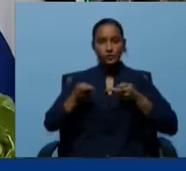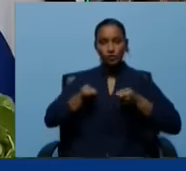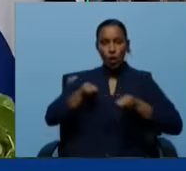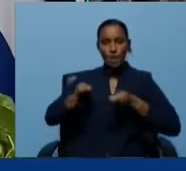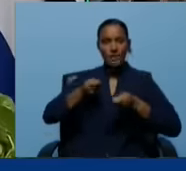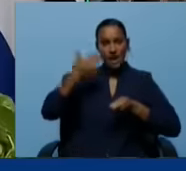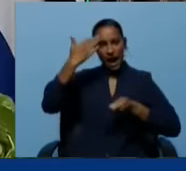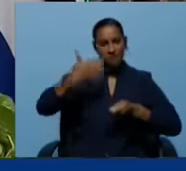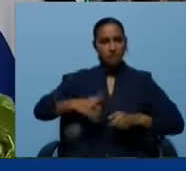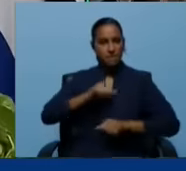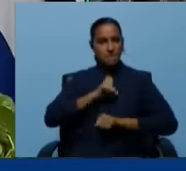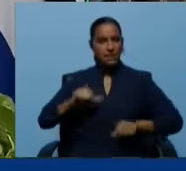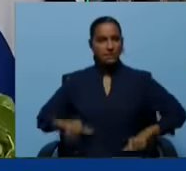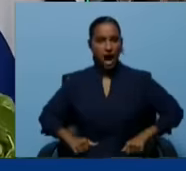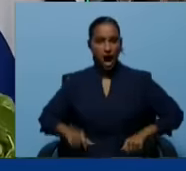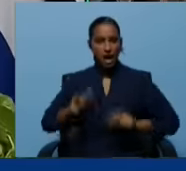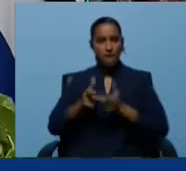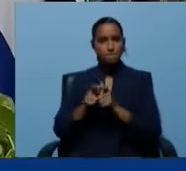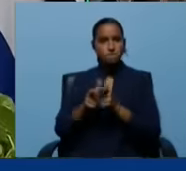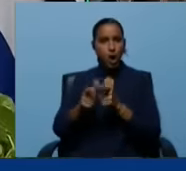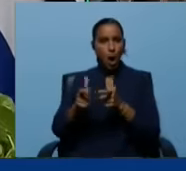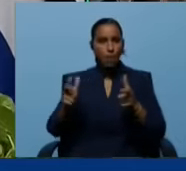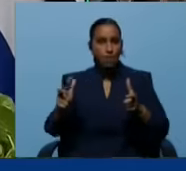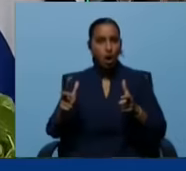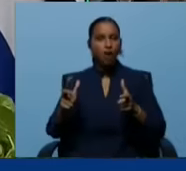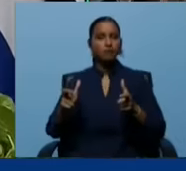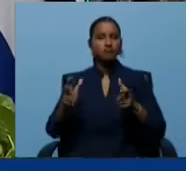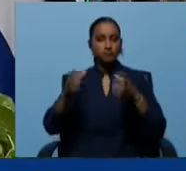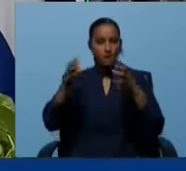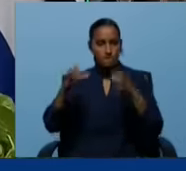dominantes de